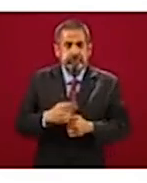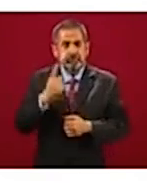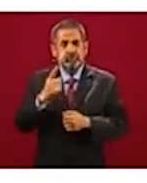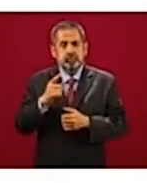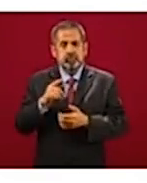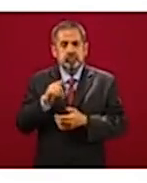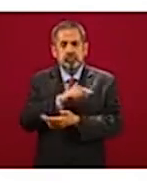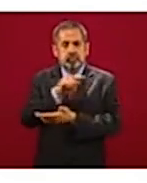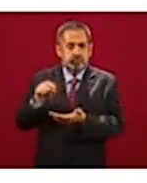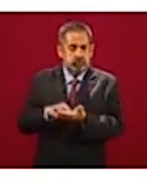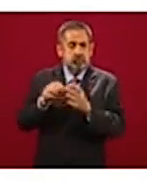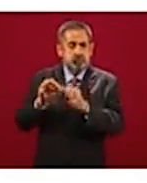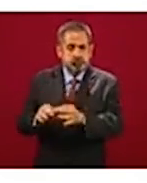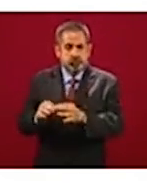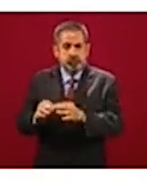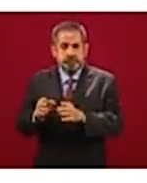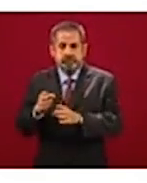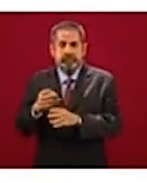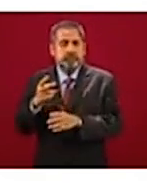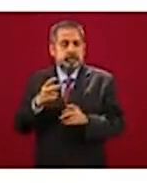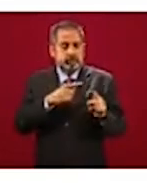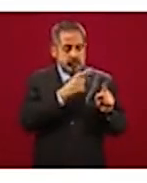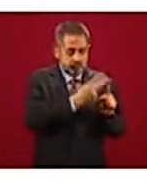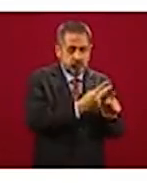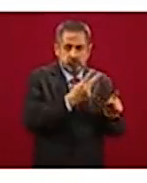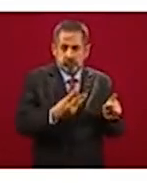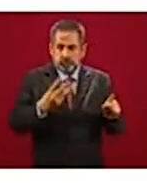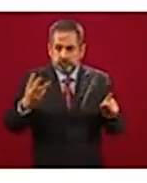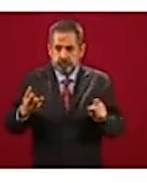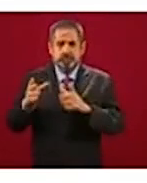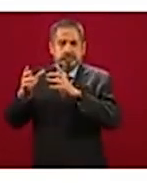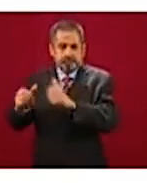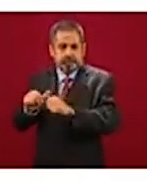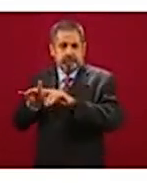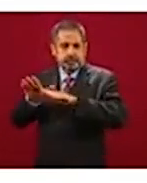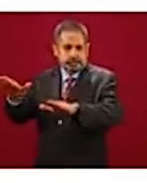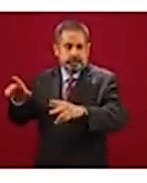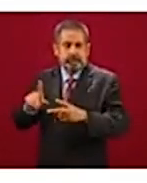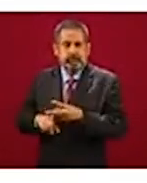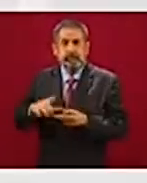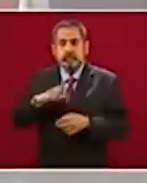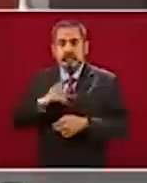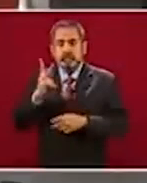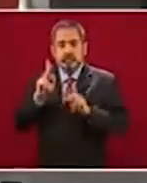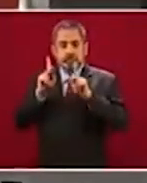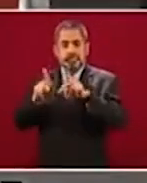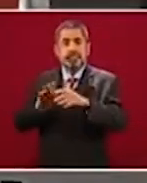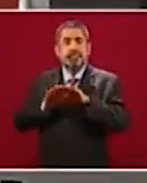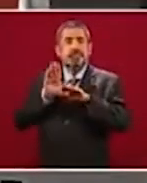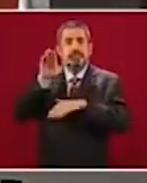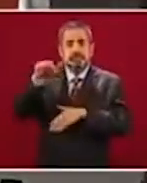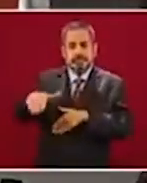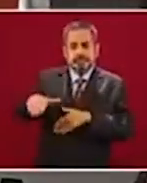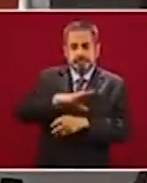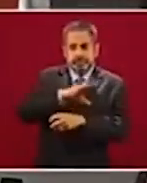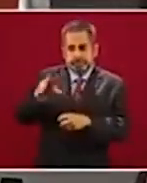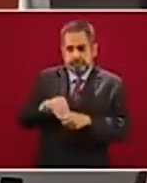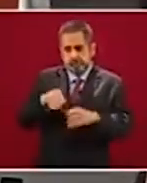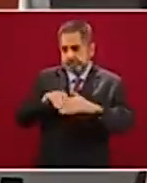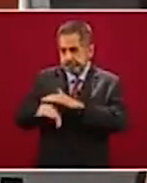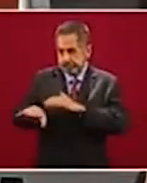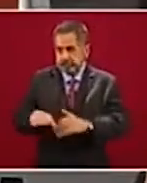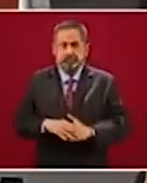y 2 estaciones intermedias, hay 17 pasos peatonales y 2 viaductos elevados. Para tener una mayor